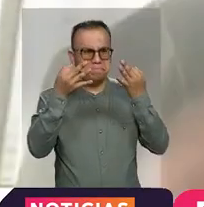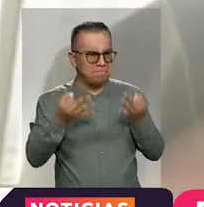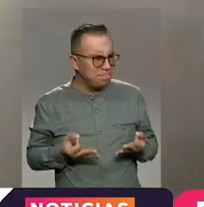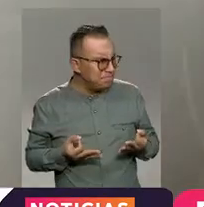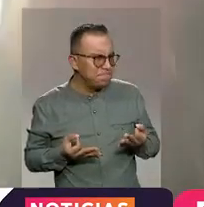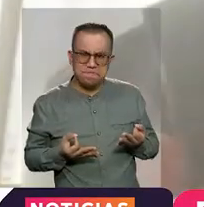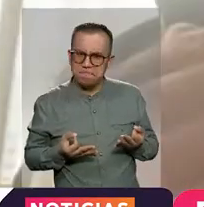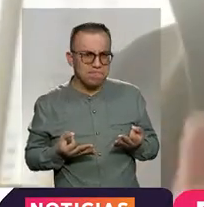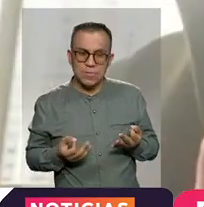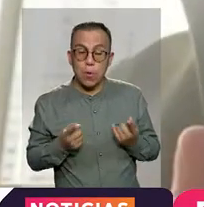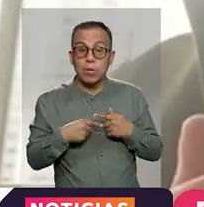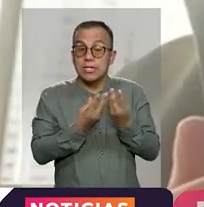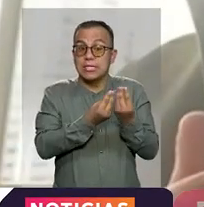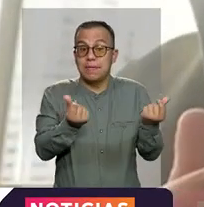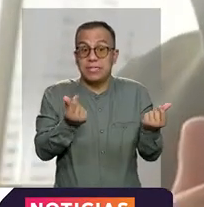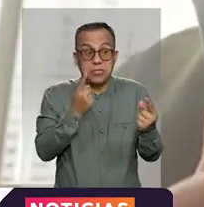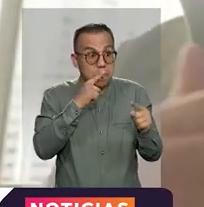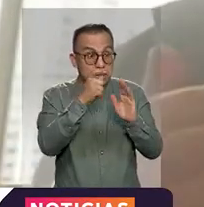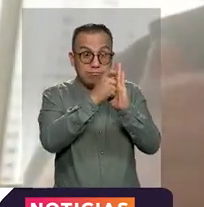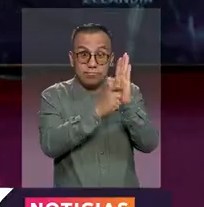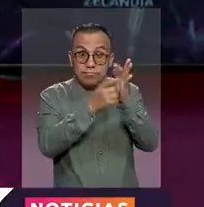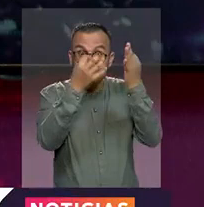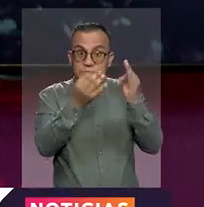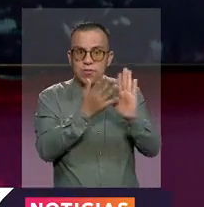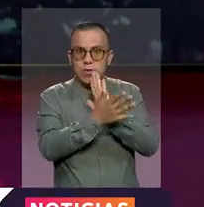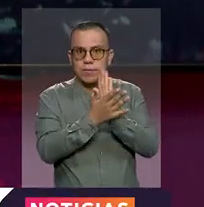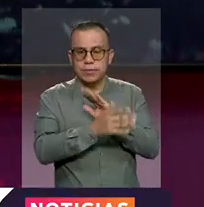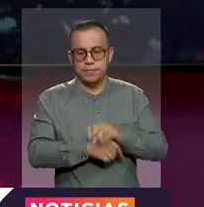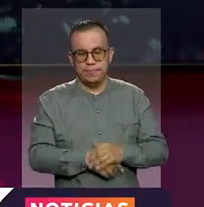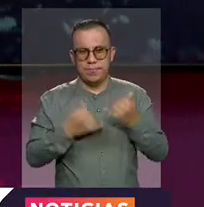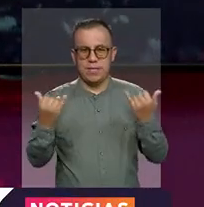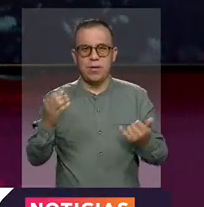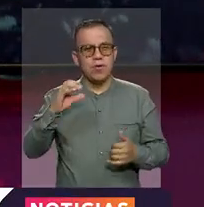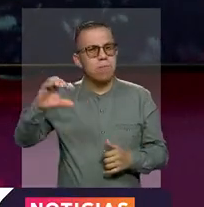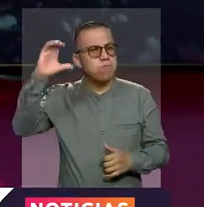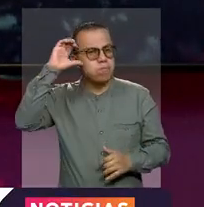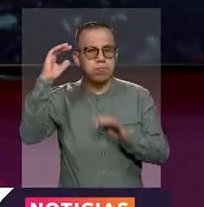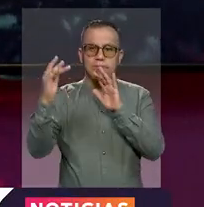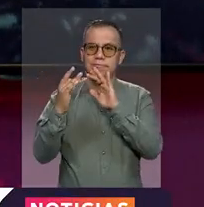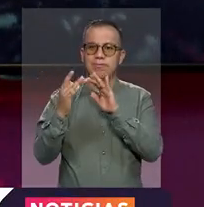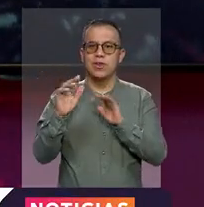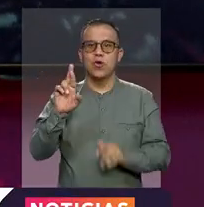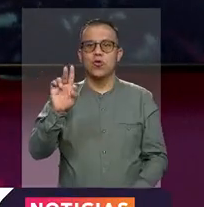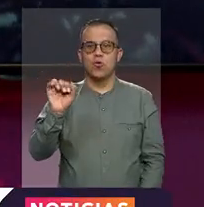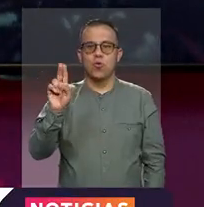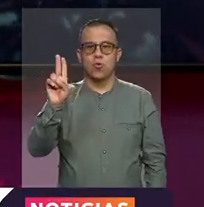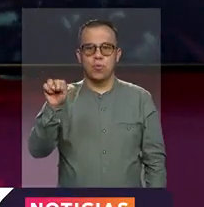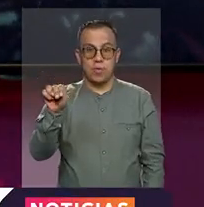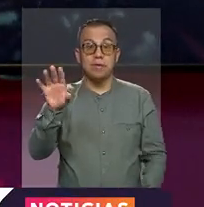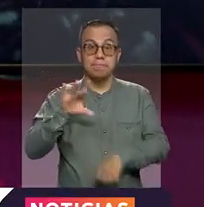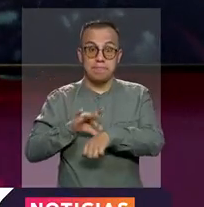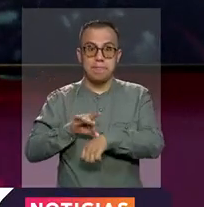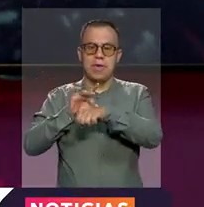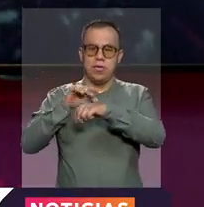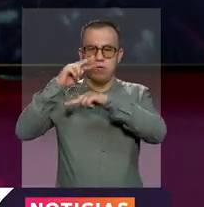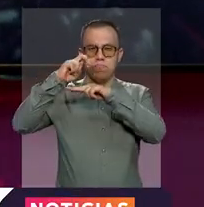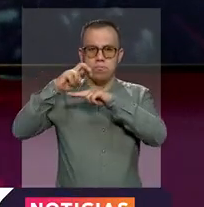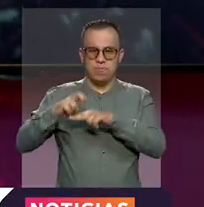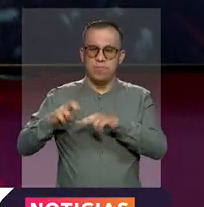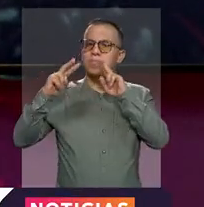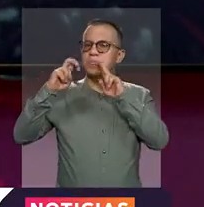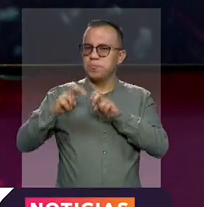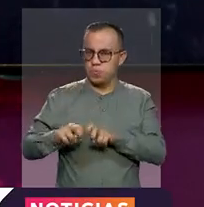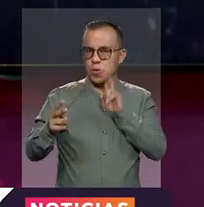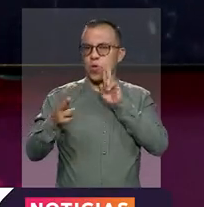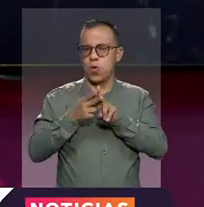la muerte de un desaparecido. Y a esta hora hacemos contacto con Rubén Darío Angulo. Él es médico forense, investigador,